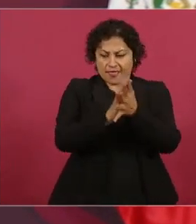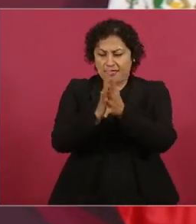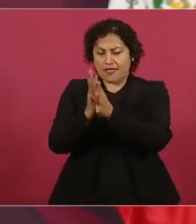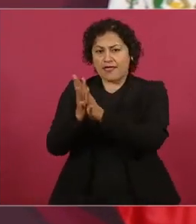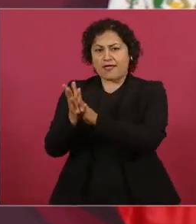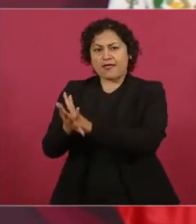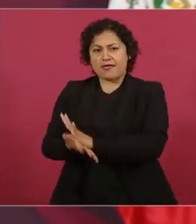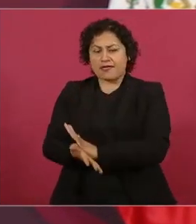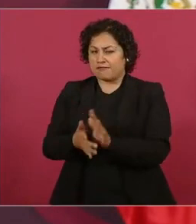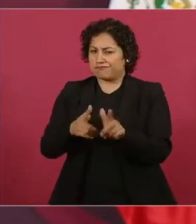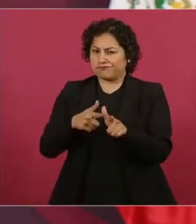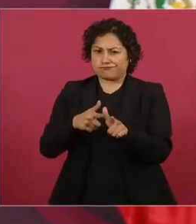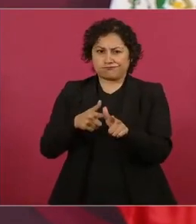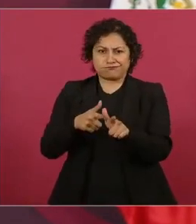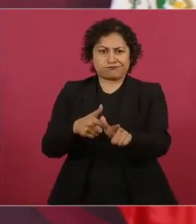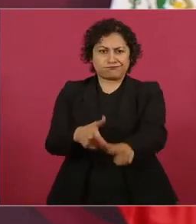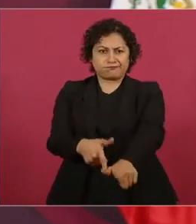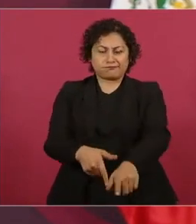continúa